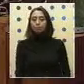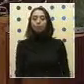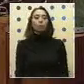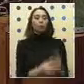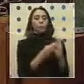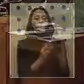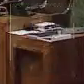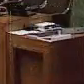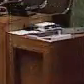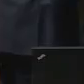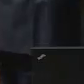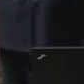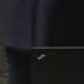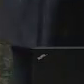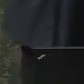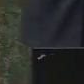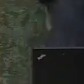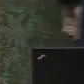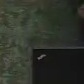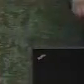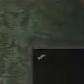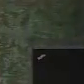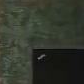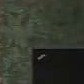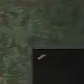Gracias, señor diputado. Tiene la palabra la diputada Pacheco.